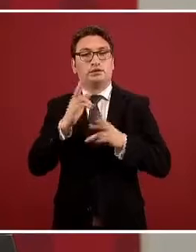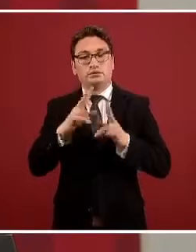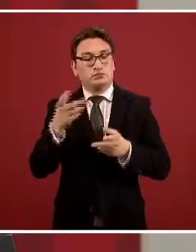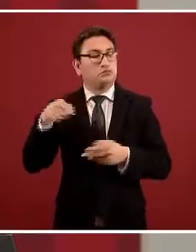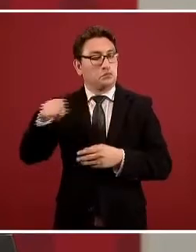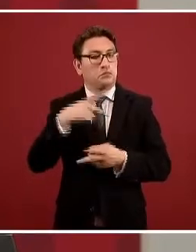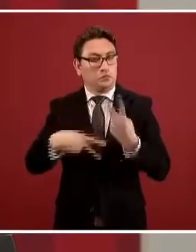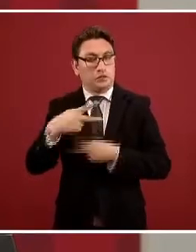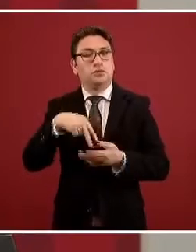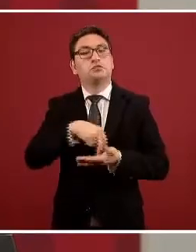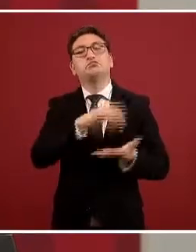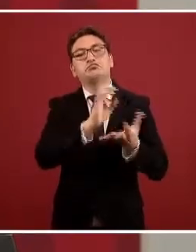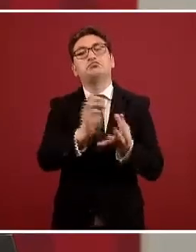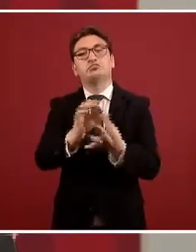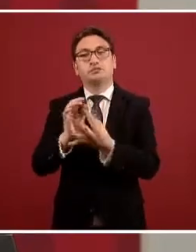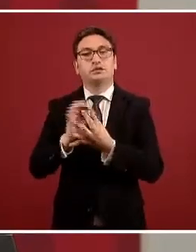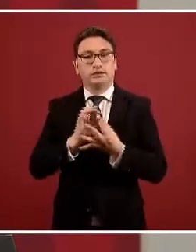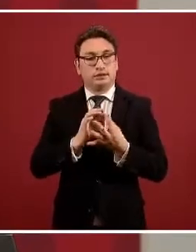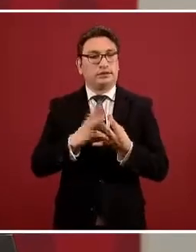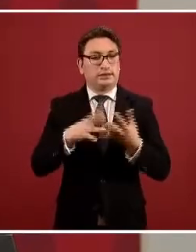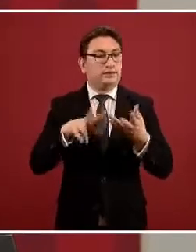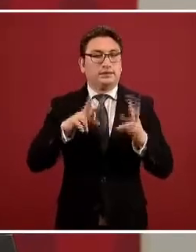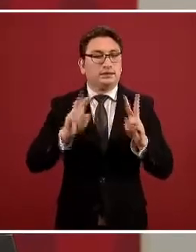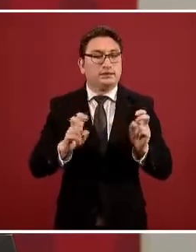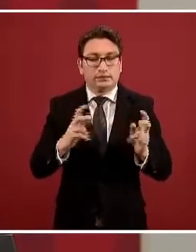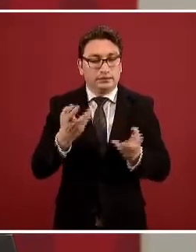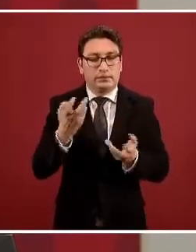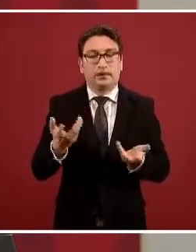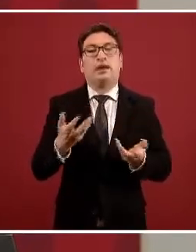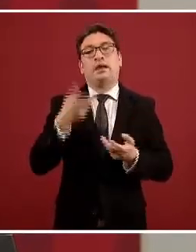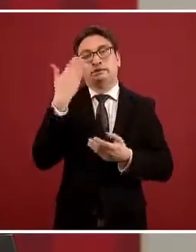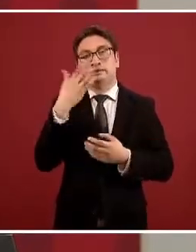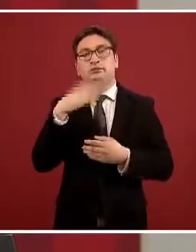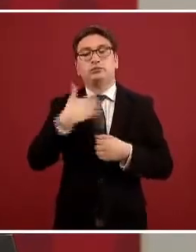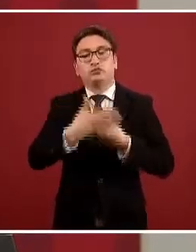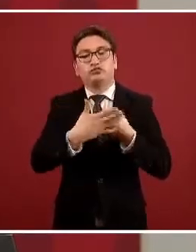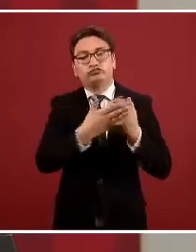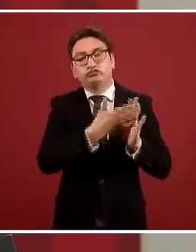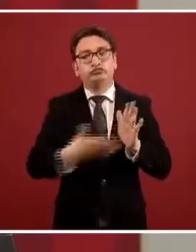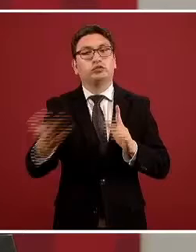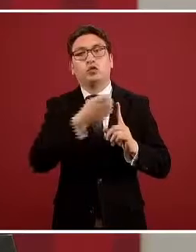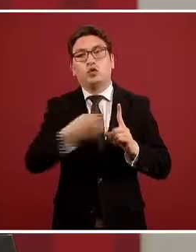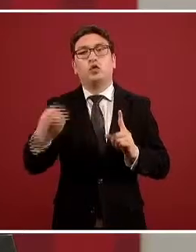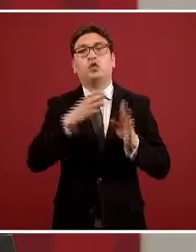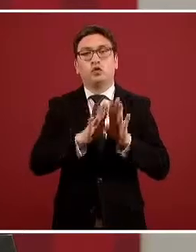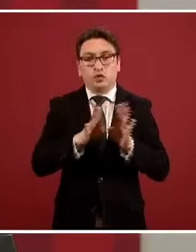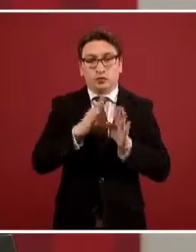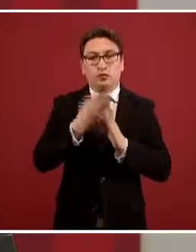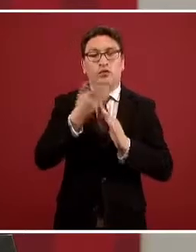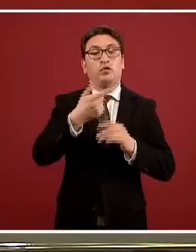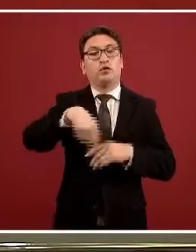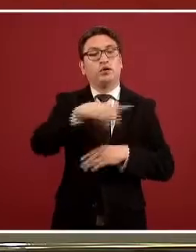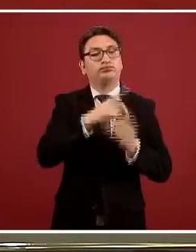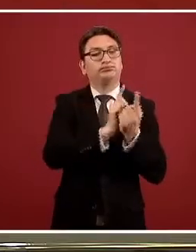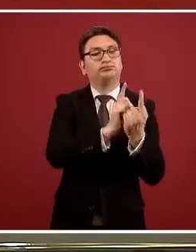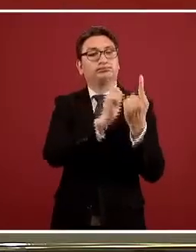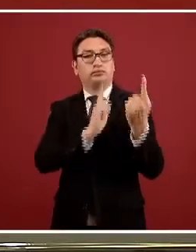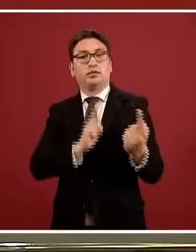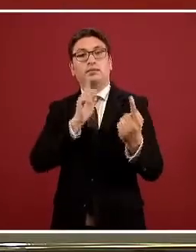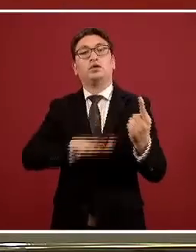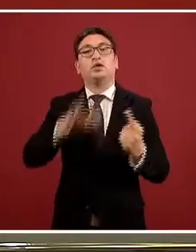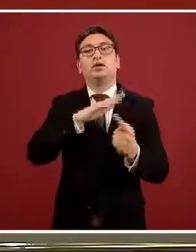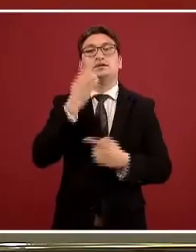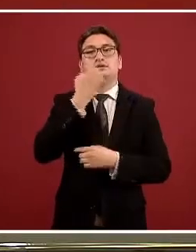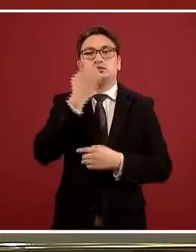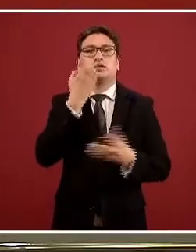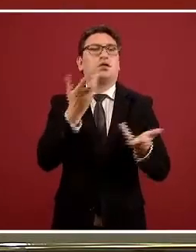y precisamente va a comentar sobre las implicaciones de las medidas de la Jornada Nacional de Sana Distancia en el ámbito